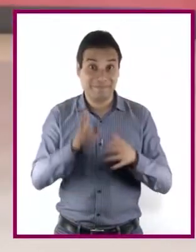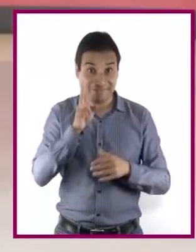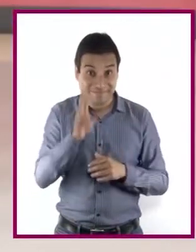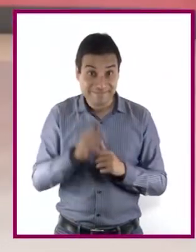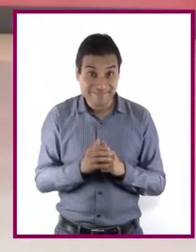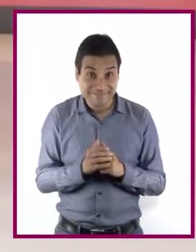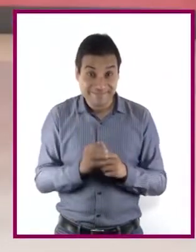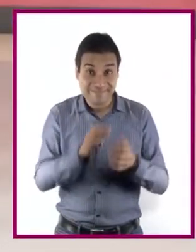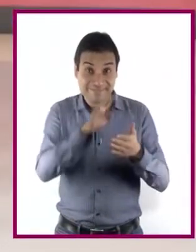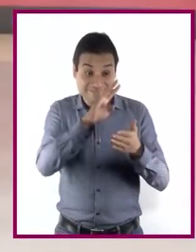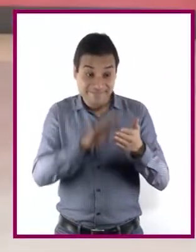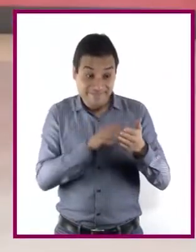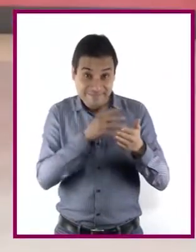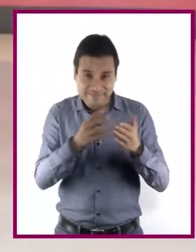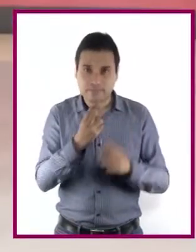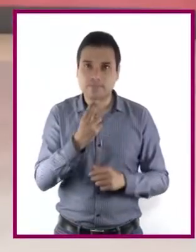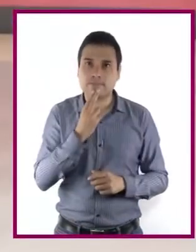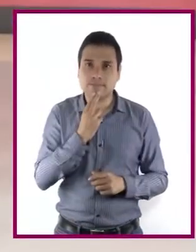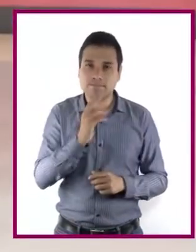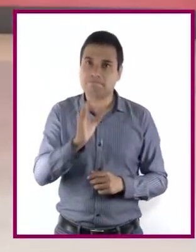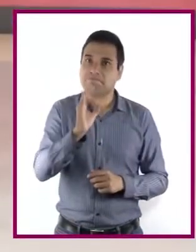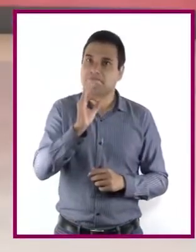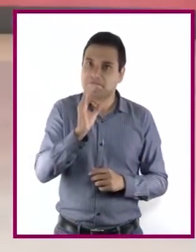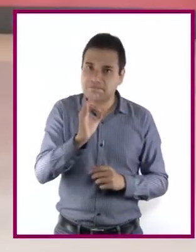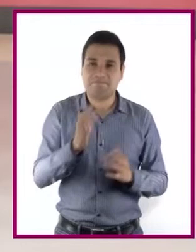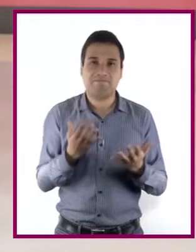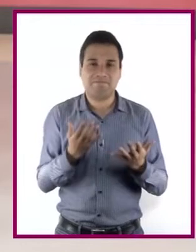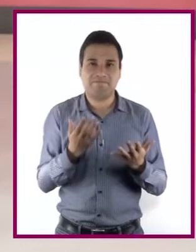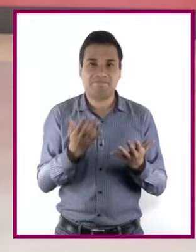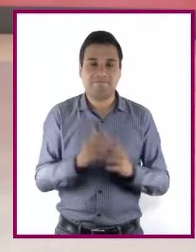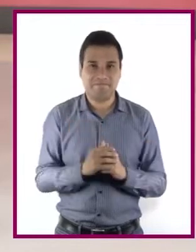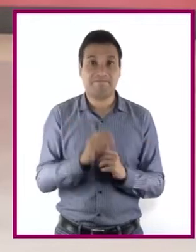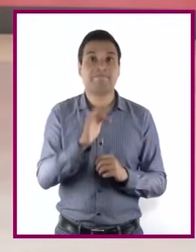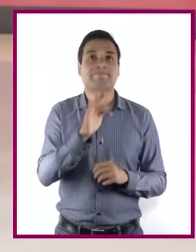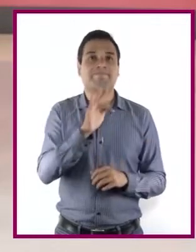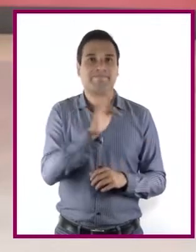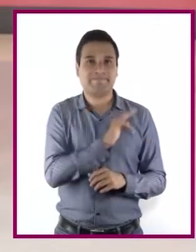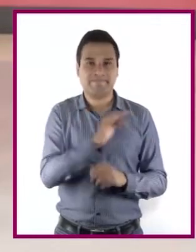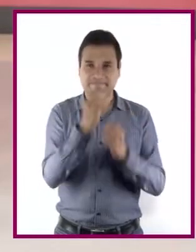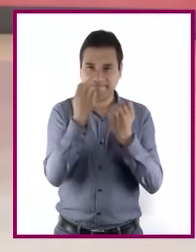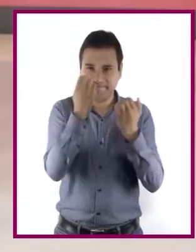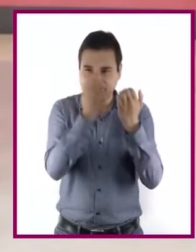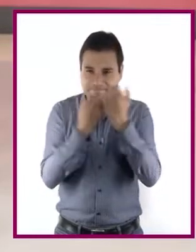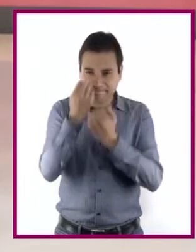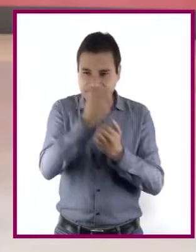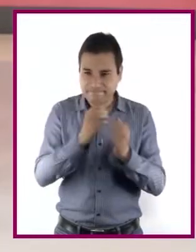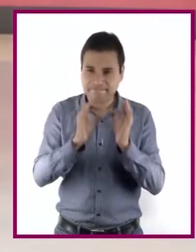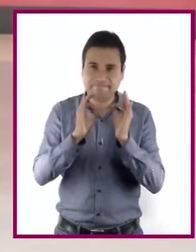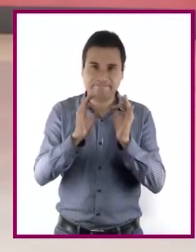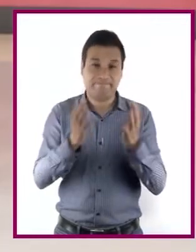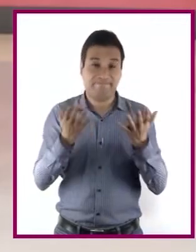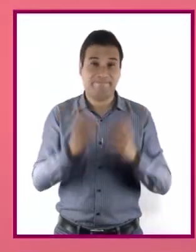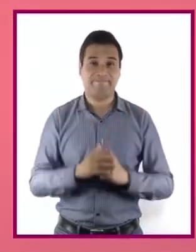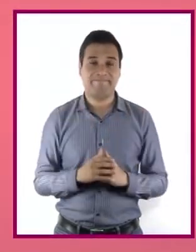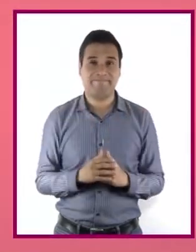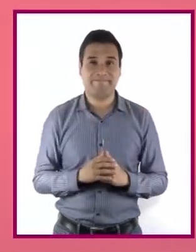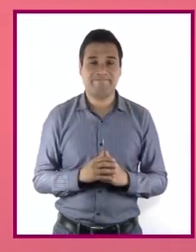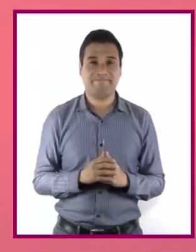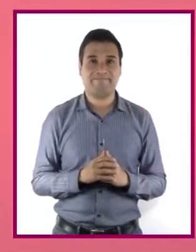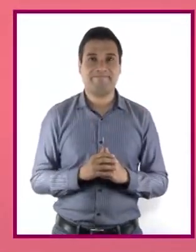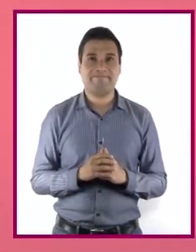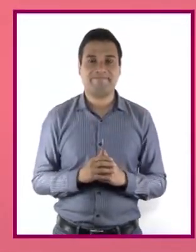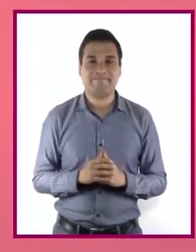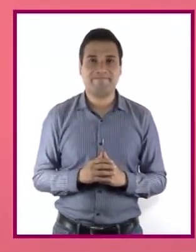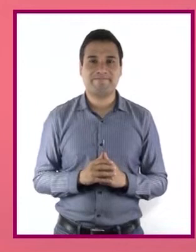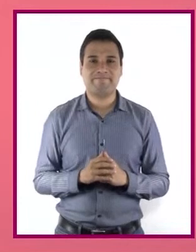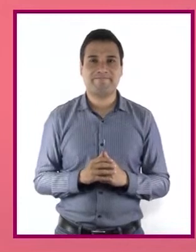utilizar este tipo de rúbricas? Nos ayudan a centrar nuestra atención y a ubicar certeramente aquello que debemos evaluar. Por otro